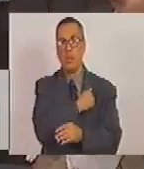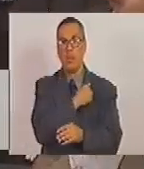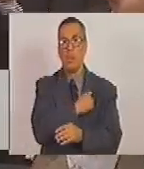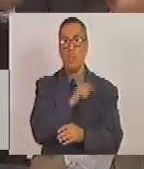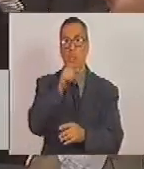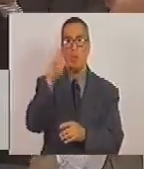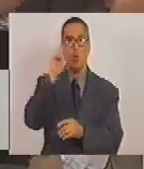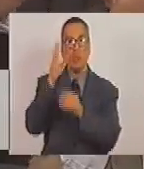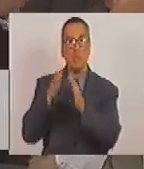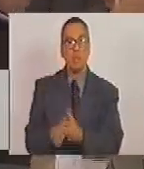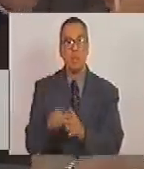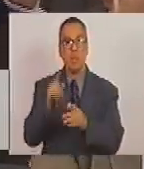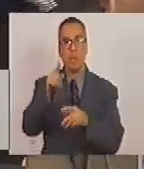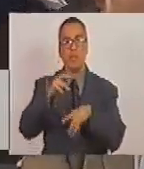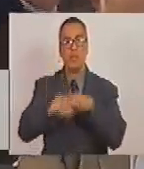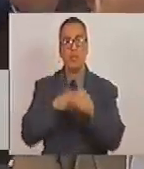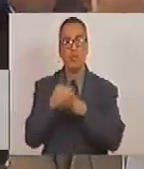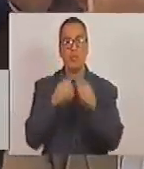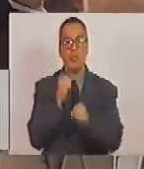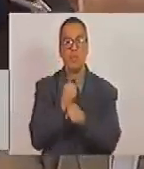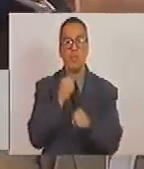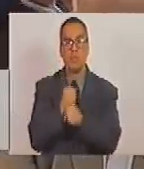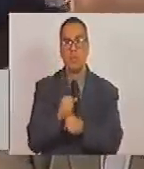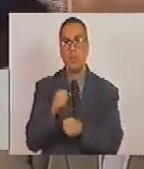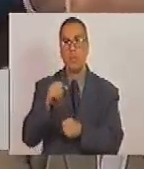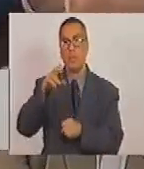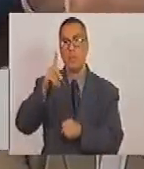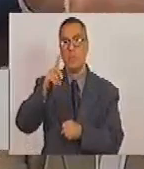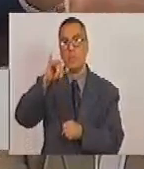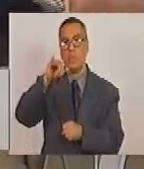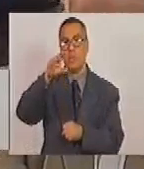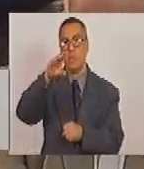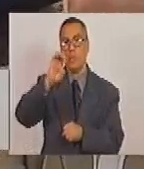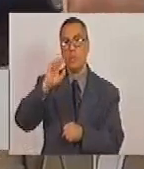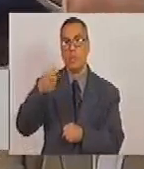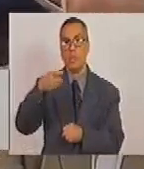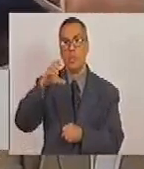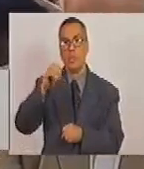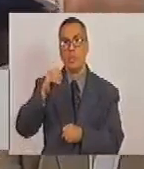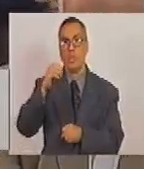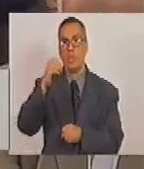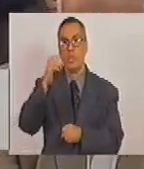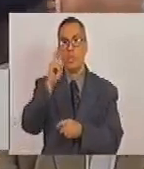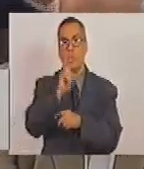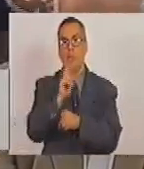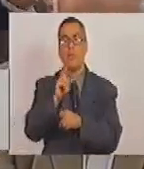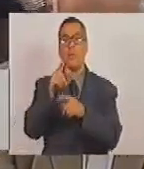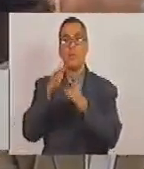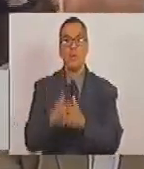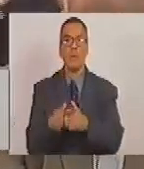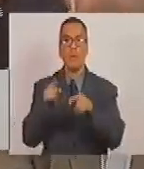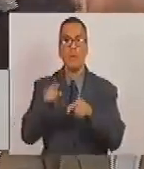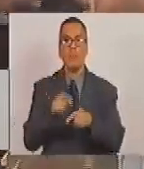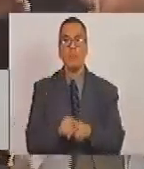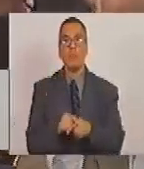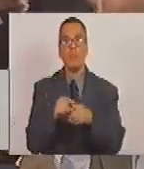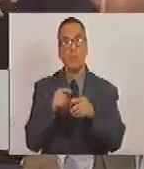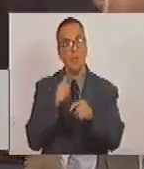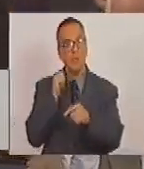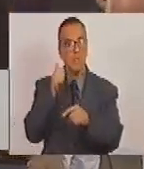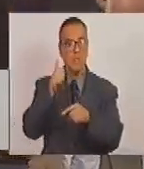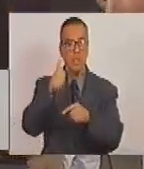un venezolano de excepción, Monseñor Diego Padrón, valenciano, con una larga